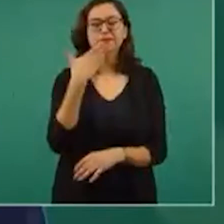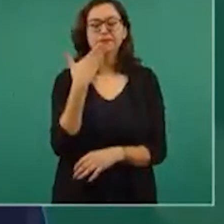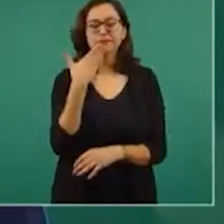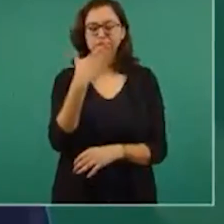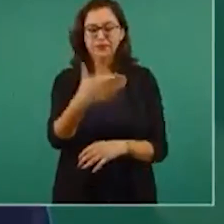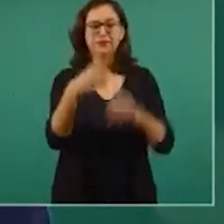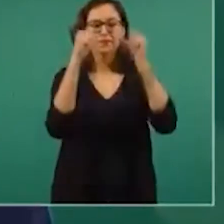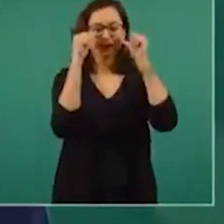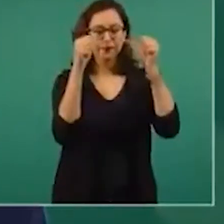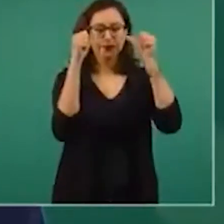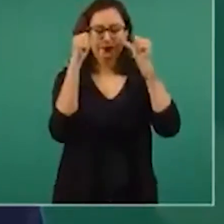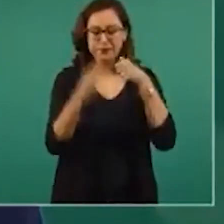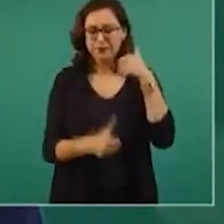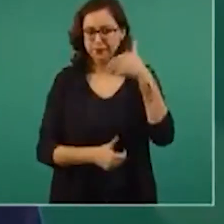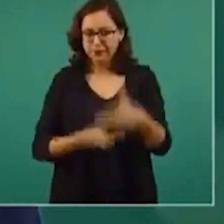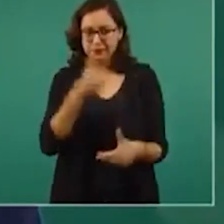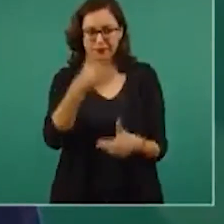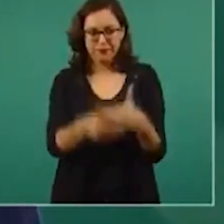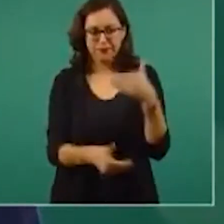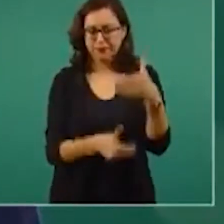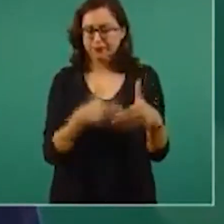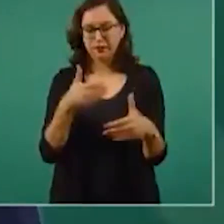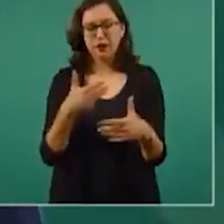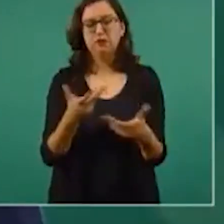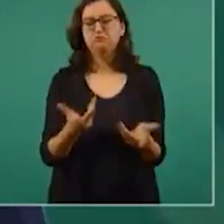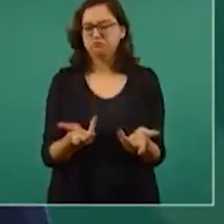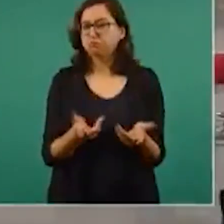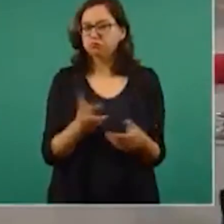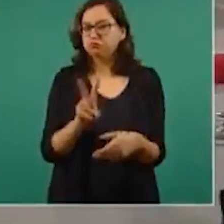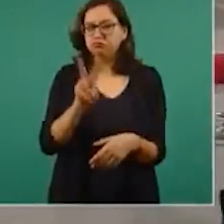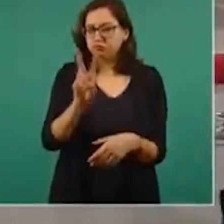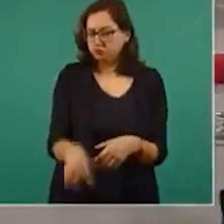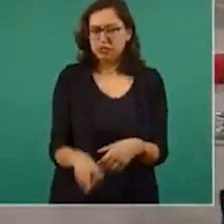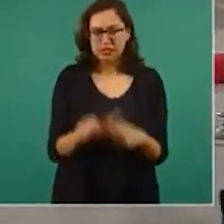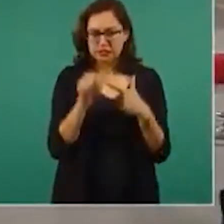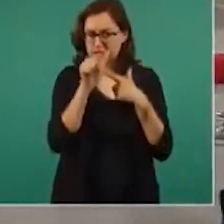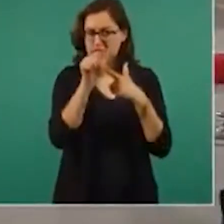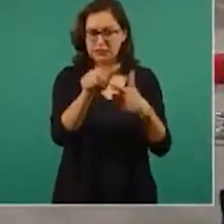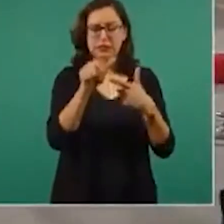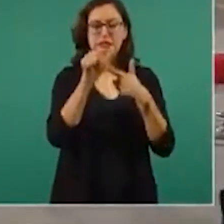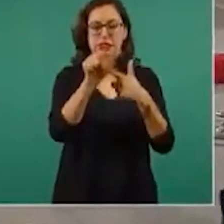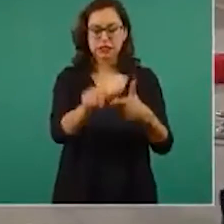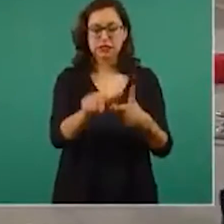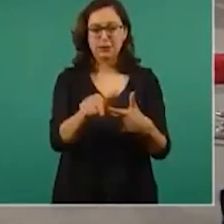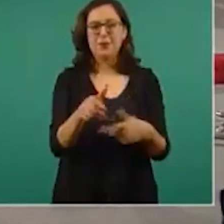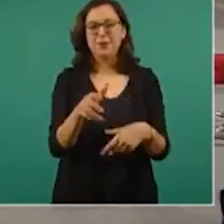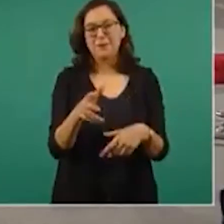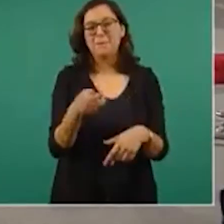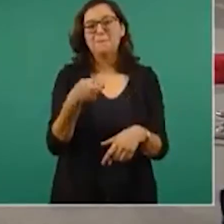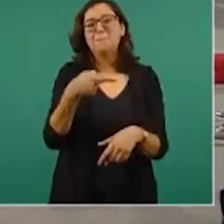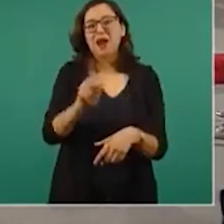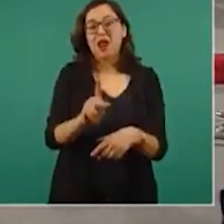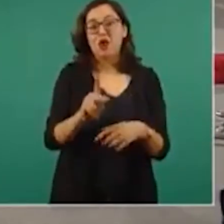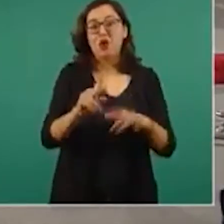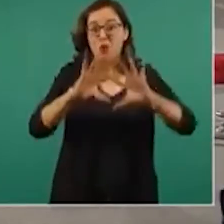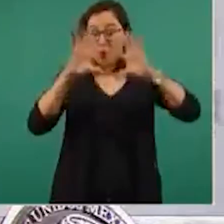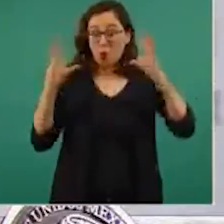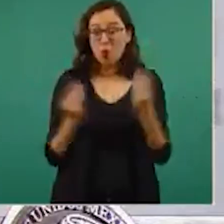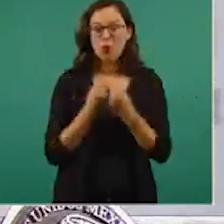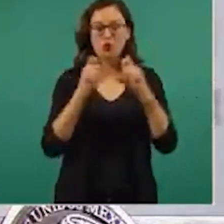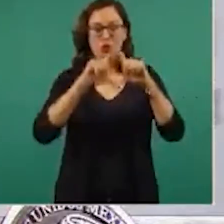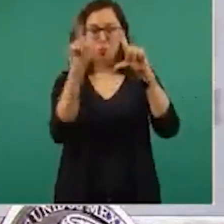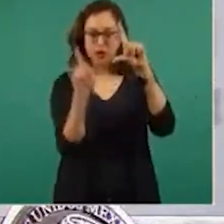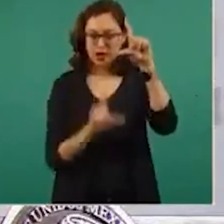muy dedicada, como ha habido a lo largo de la epidemia. Pero eso es lo que explica este repunte en la curva nacional